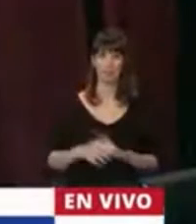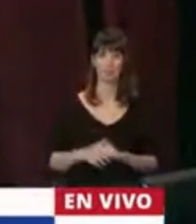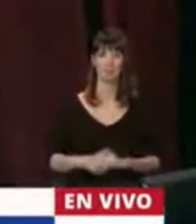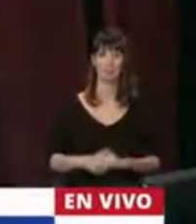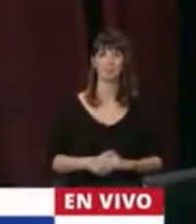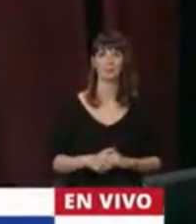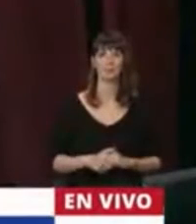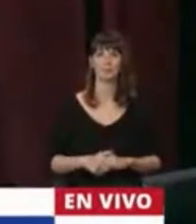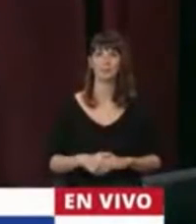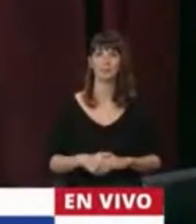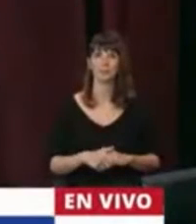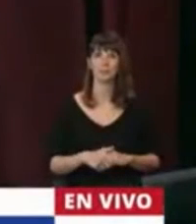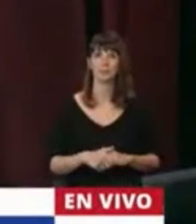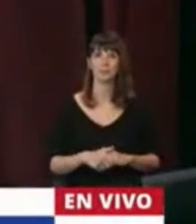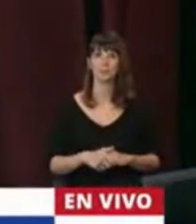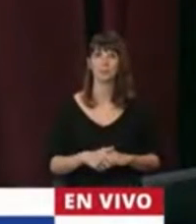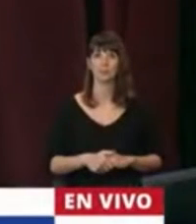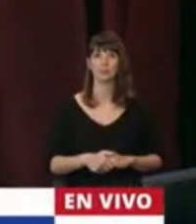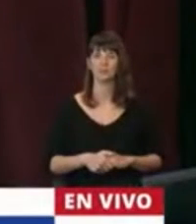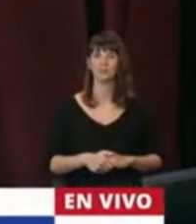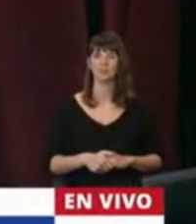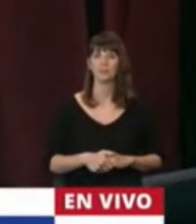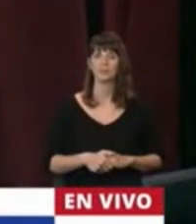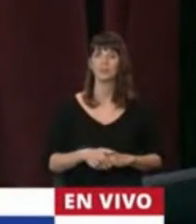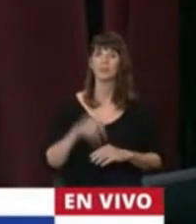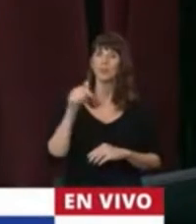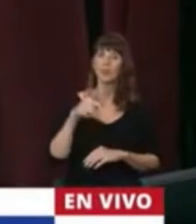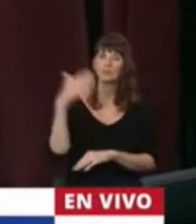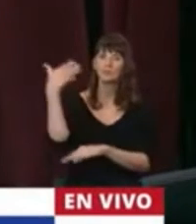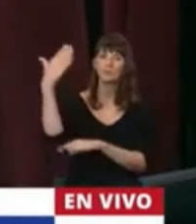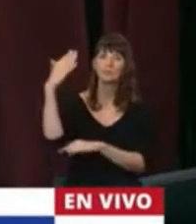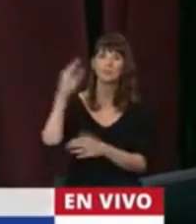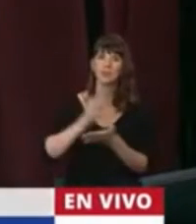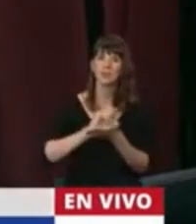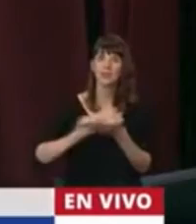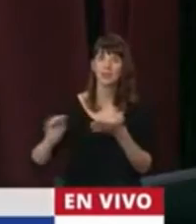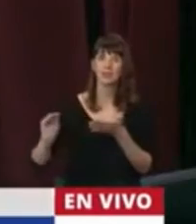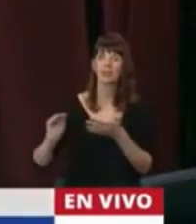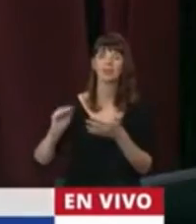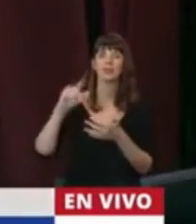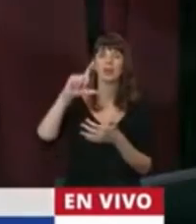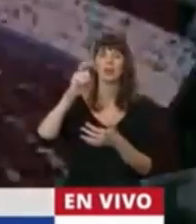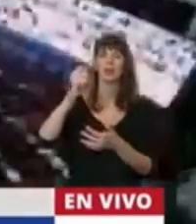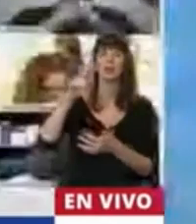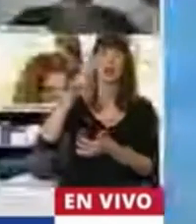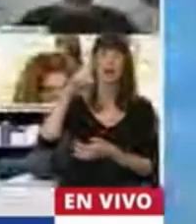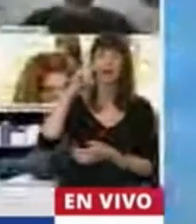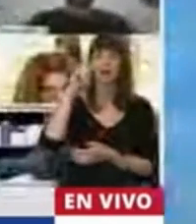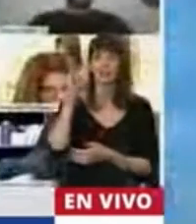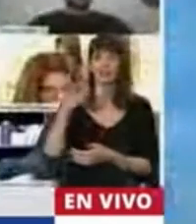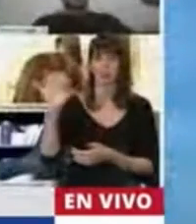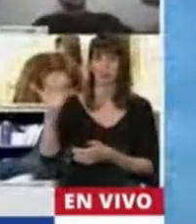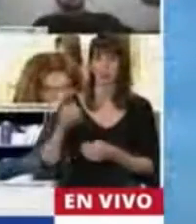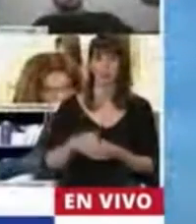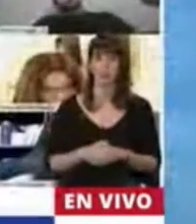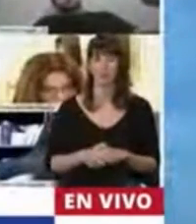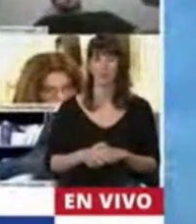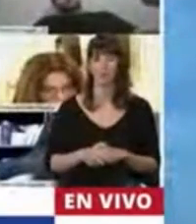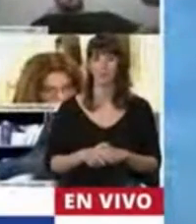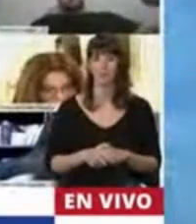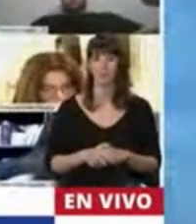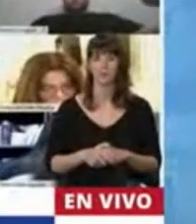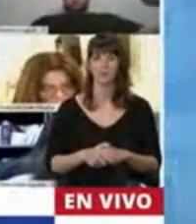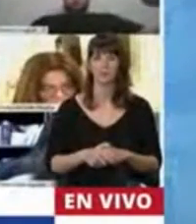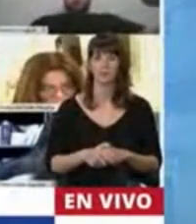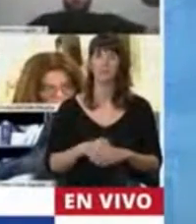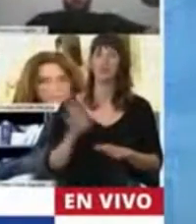tu casa o en tu hogar. Entonces, la verdad que esto es importante porque no se crea una categoría nueva de trabajo, sino que es